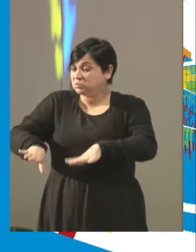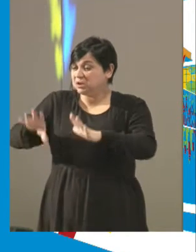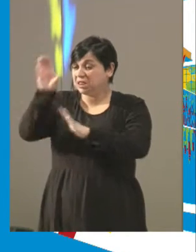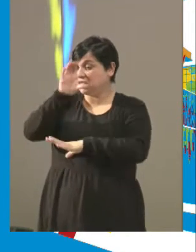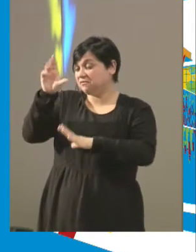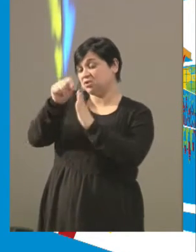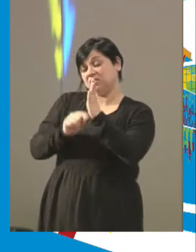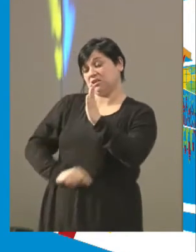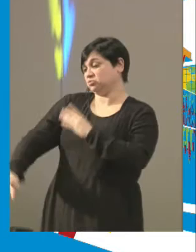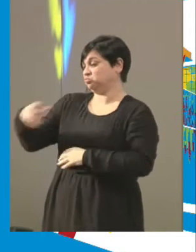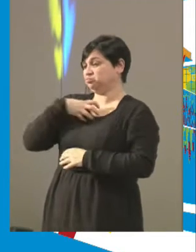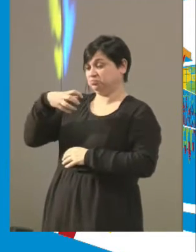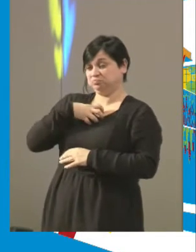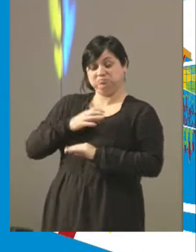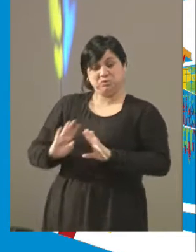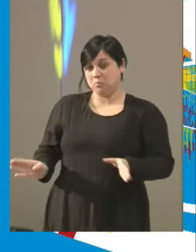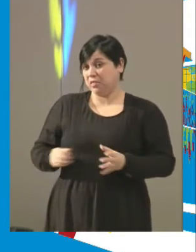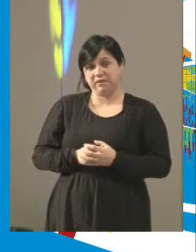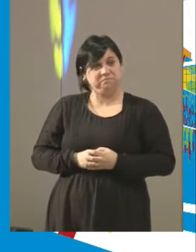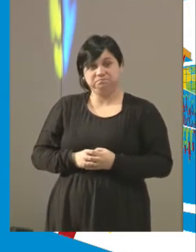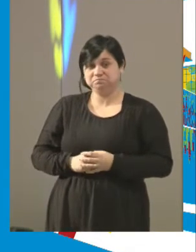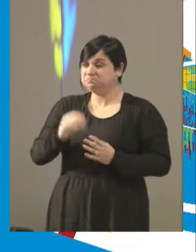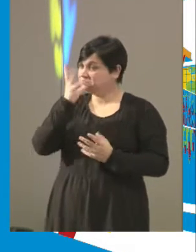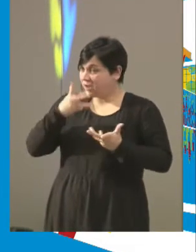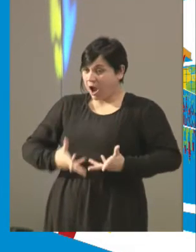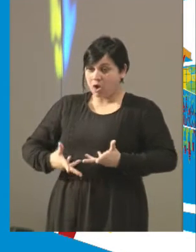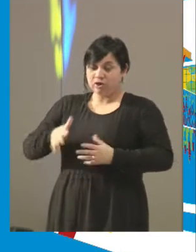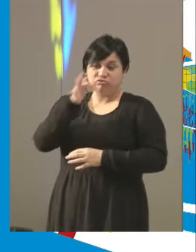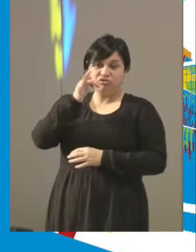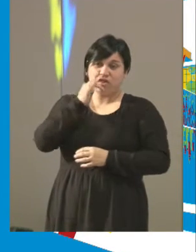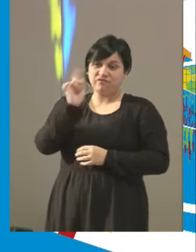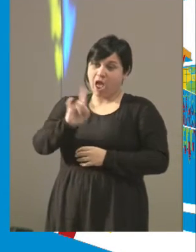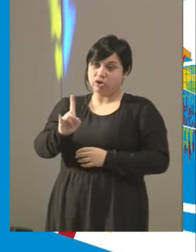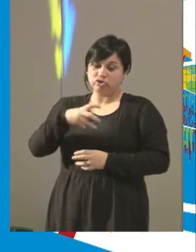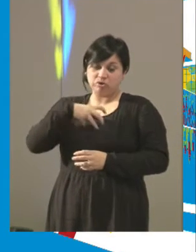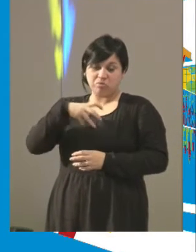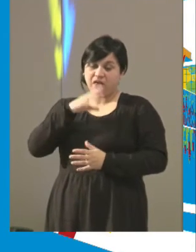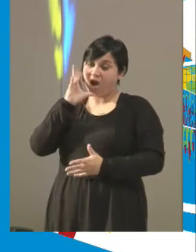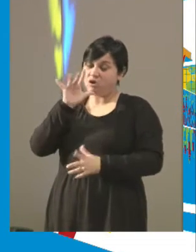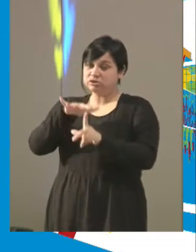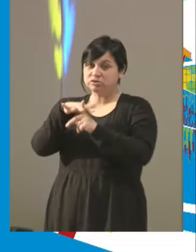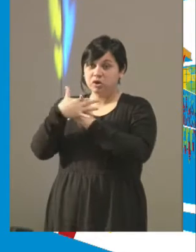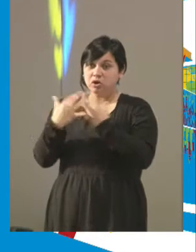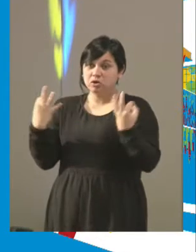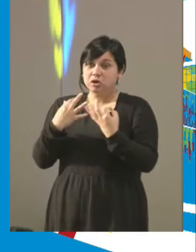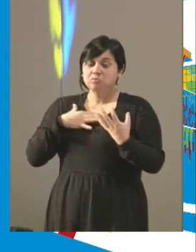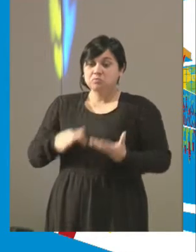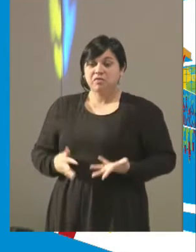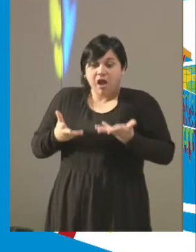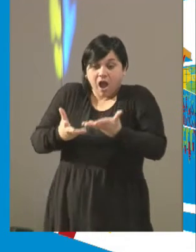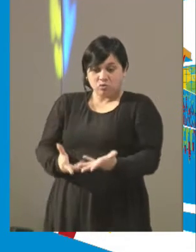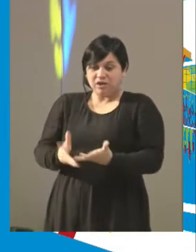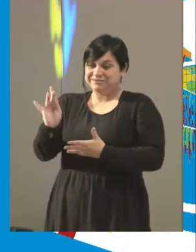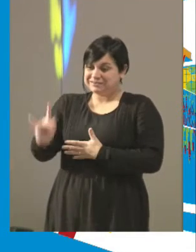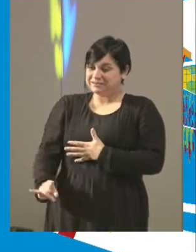a los expertos funcionales, ¿vale? No creo que estemos en ese punto, ¿vale? Yo creo que estamos en un punto en el que puede ayudar, es